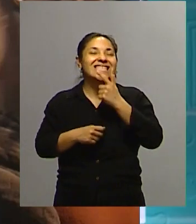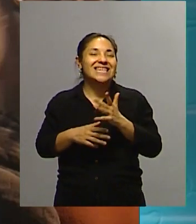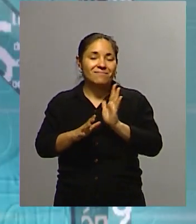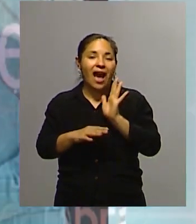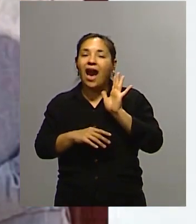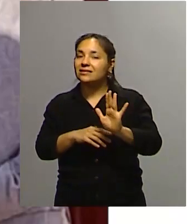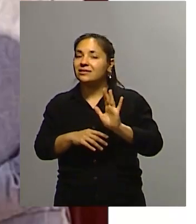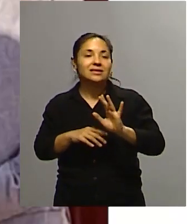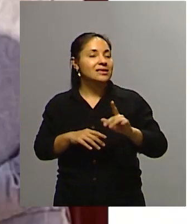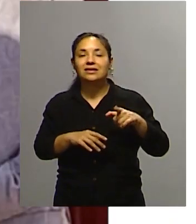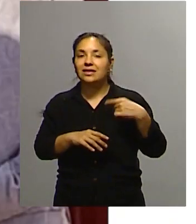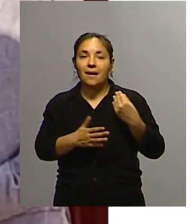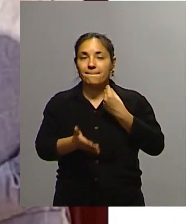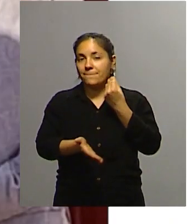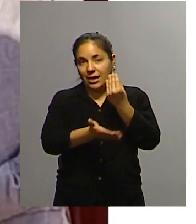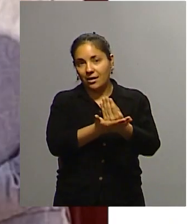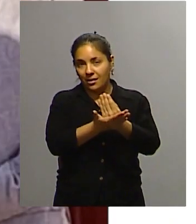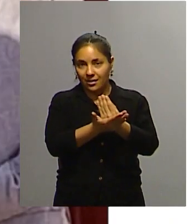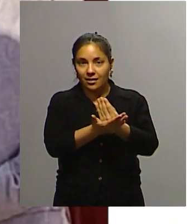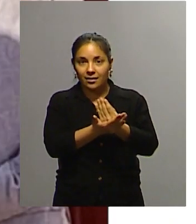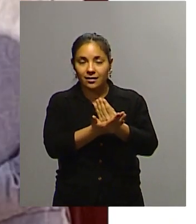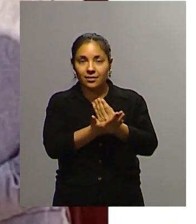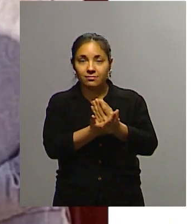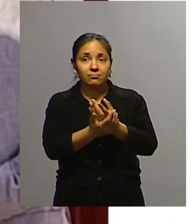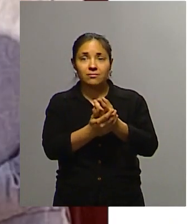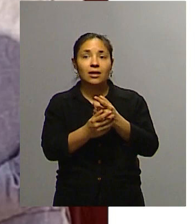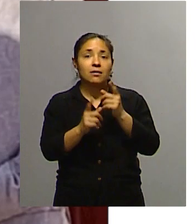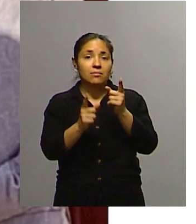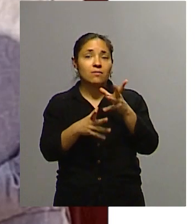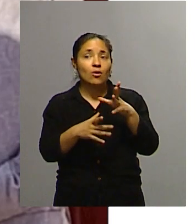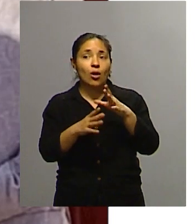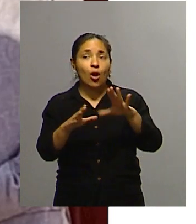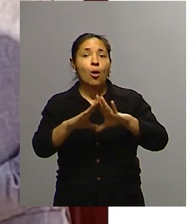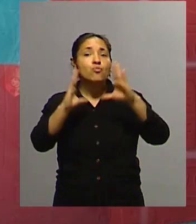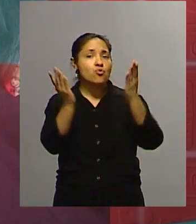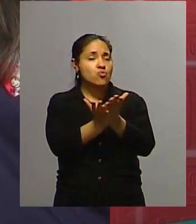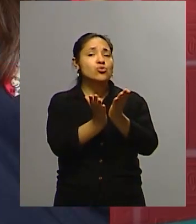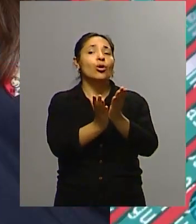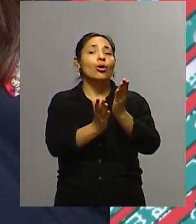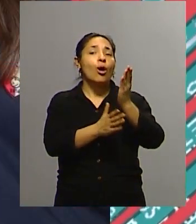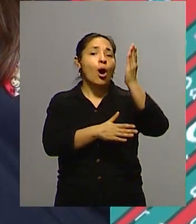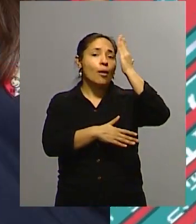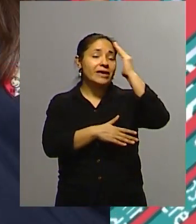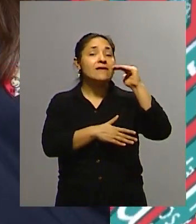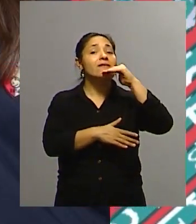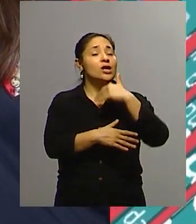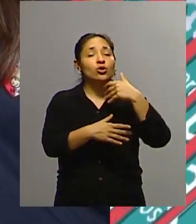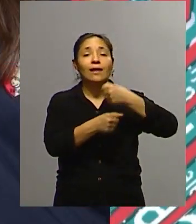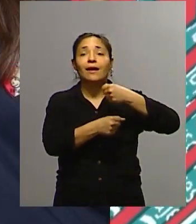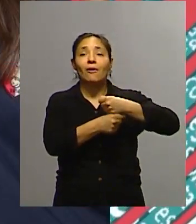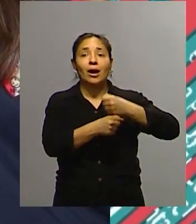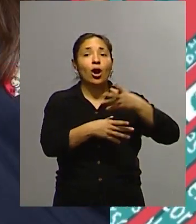lo he hecho en el lugar que me toca. Con las internas que tiene el mundo vitivinícola, he tratado de que